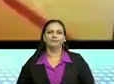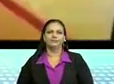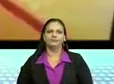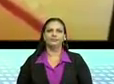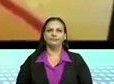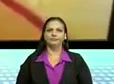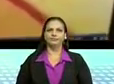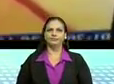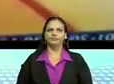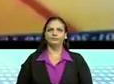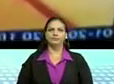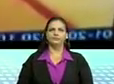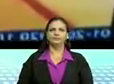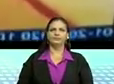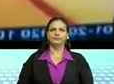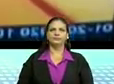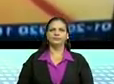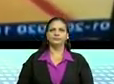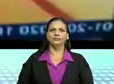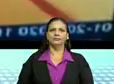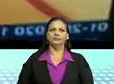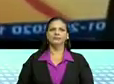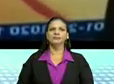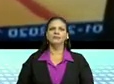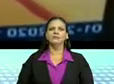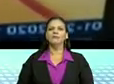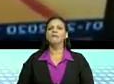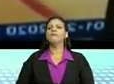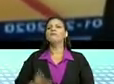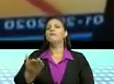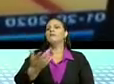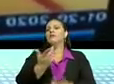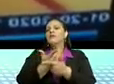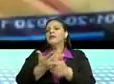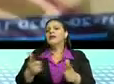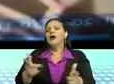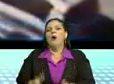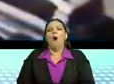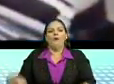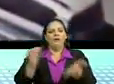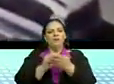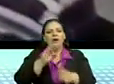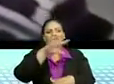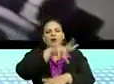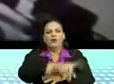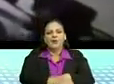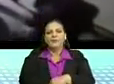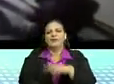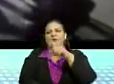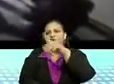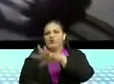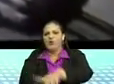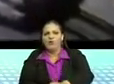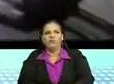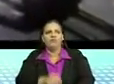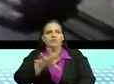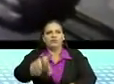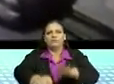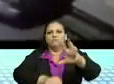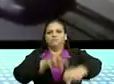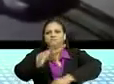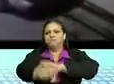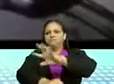Este delincuente queda libre y luego regresa, pues, al mismo sector y a recorrer a cualquier otro sector de la ciudad. Es el lugar de su trabajo, es el lugar